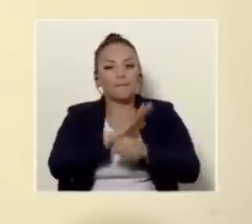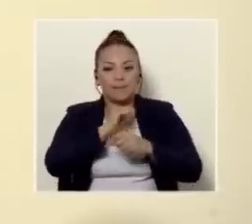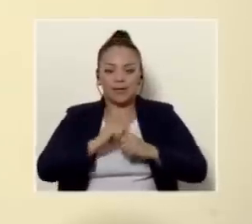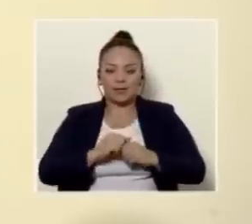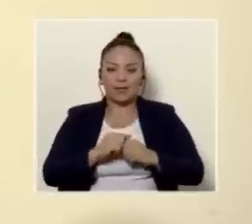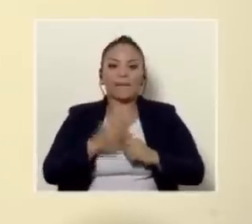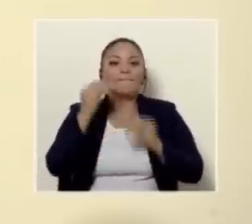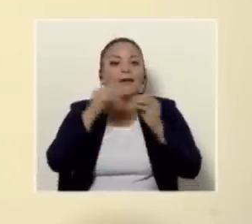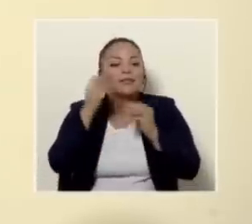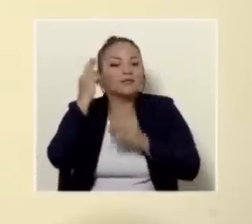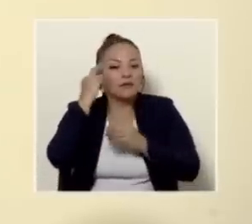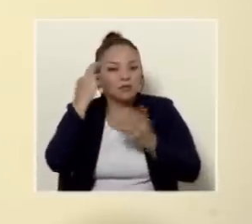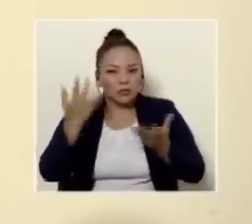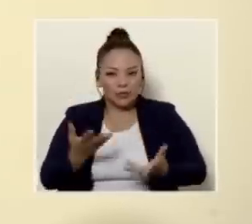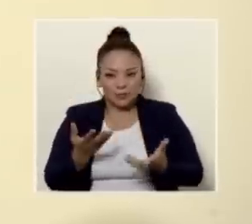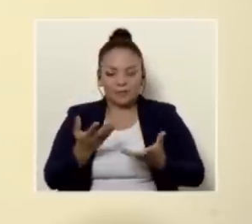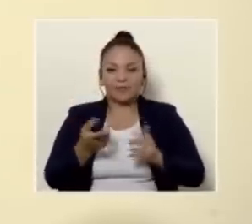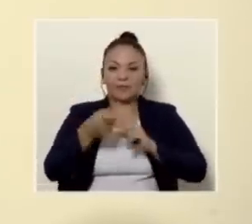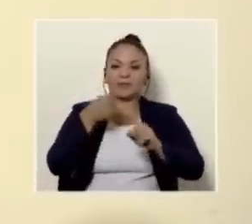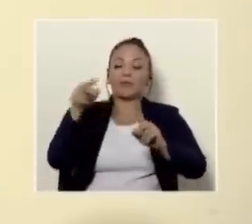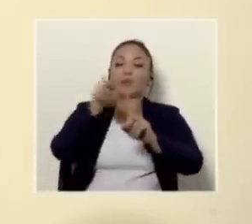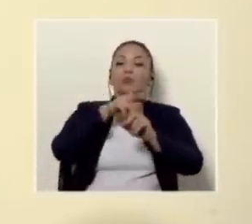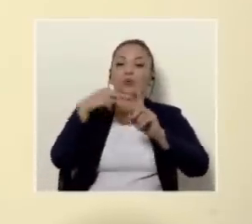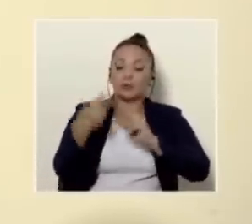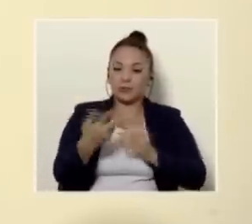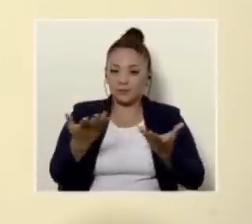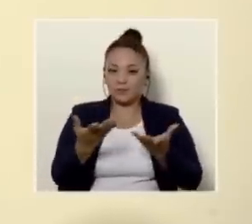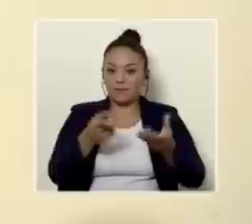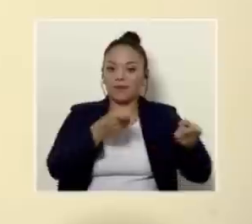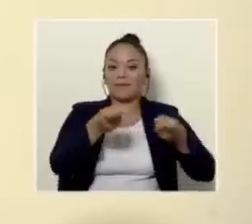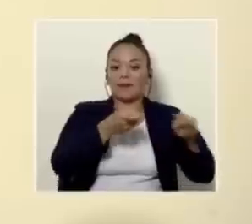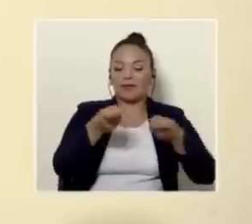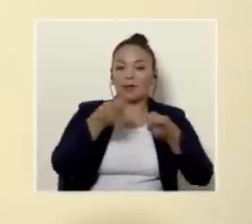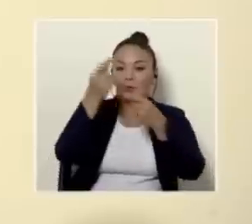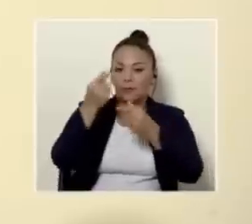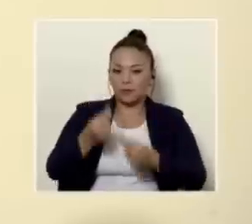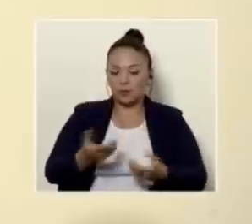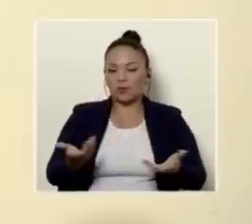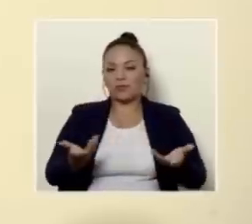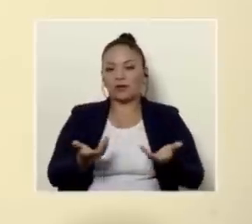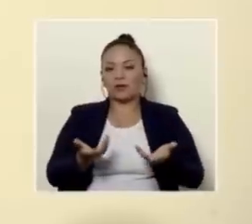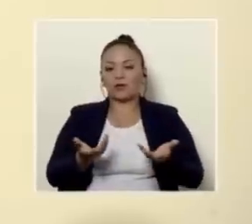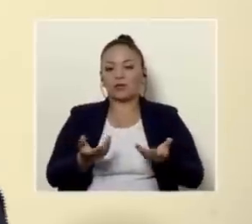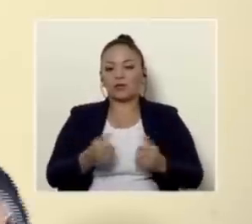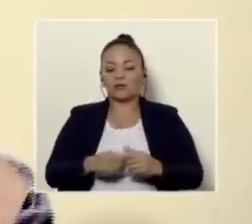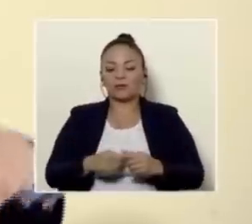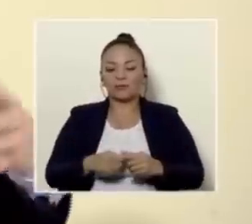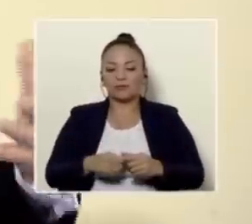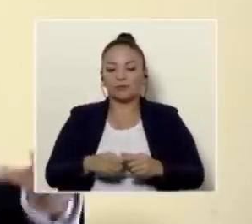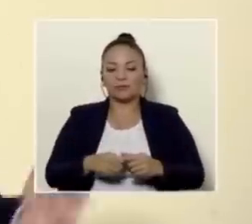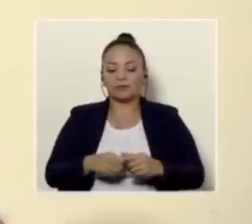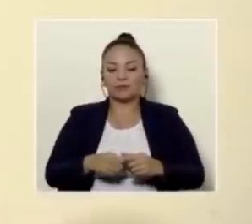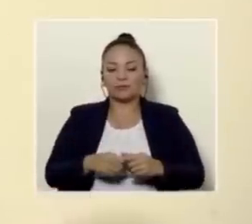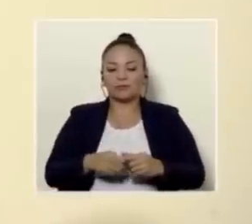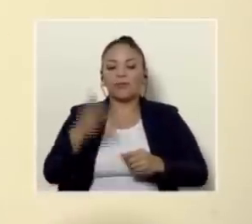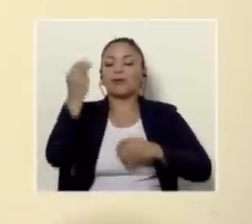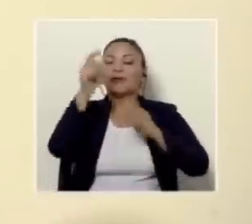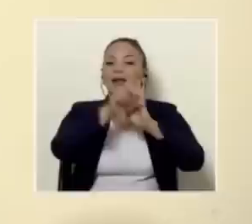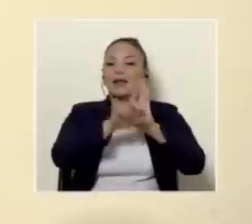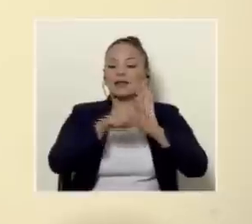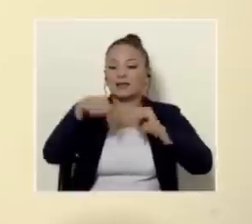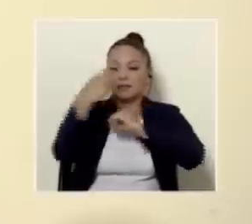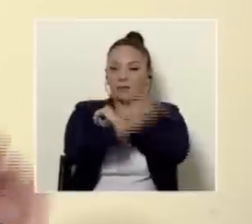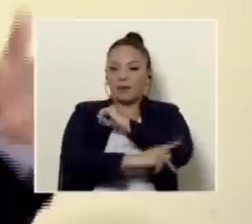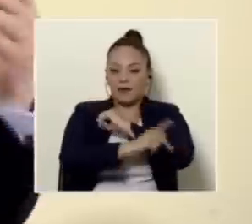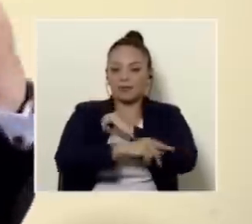completa y racional desde el punto de vista de manejo presupuestario y de la cantidad de leyes de